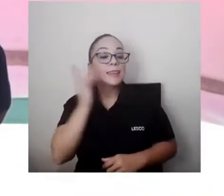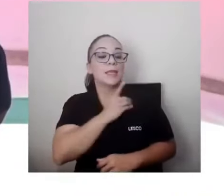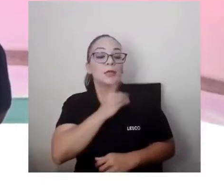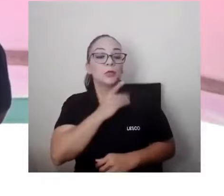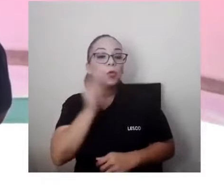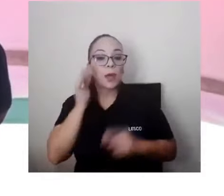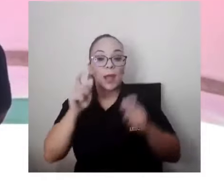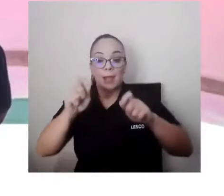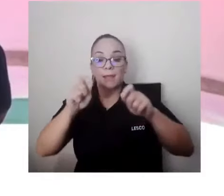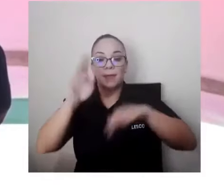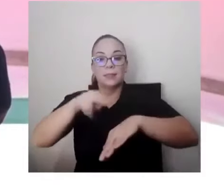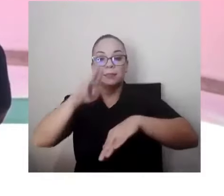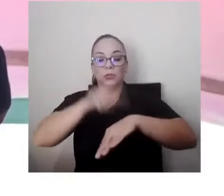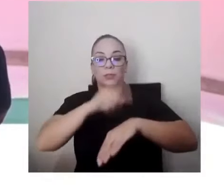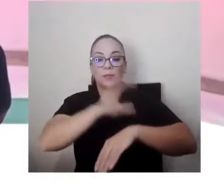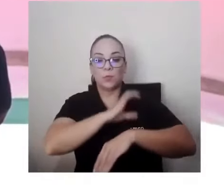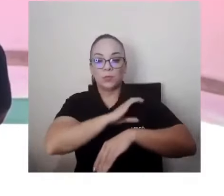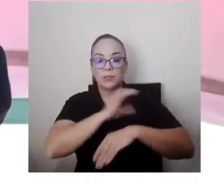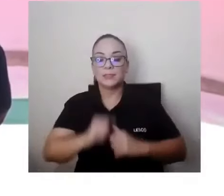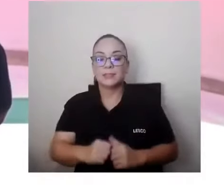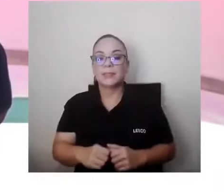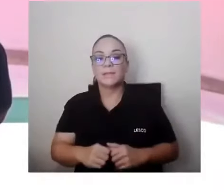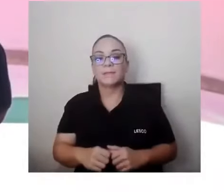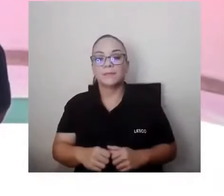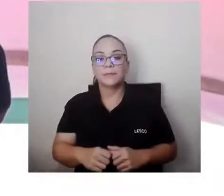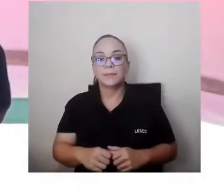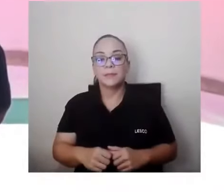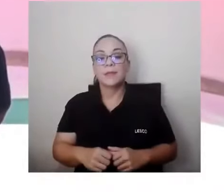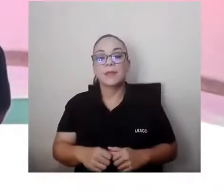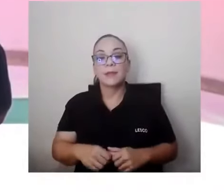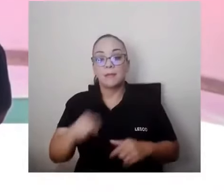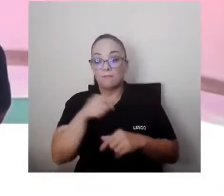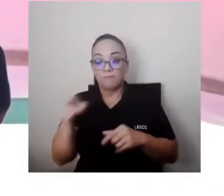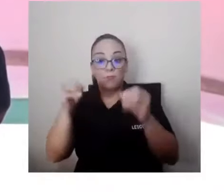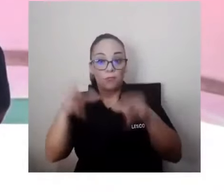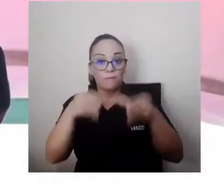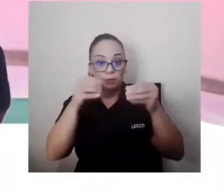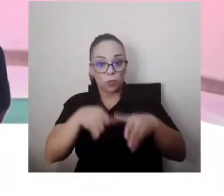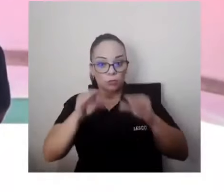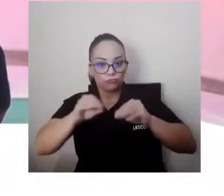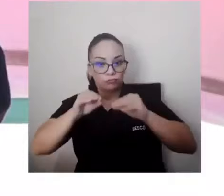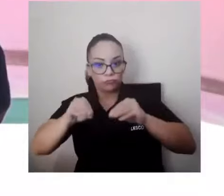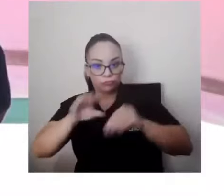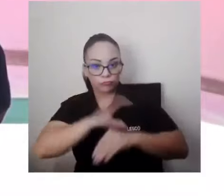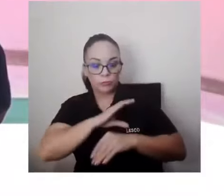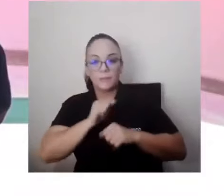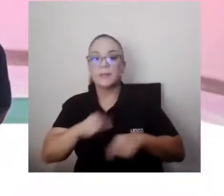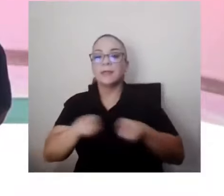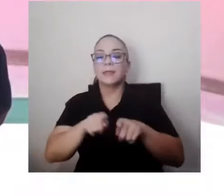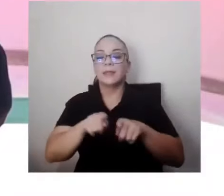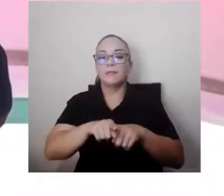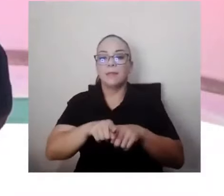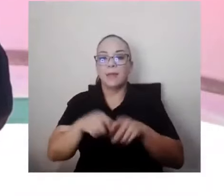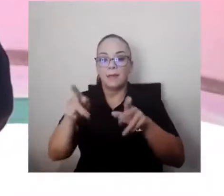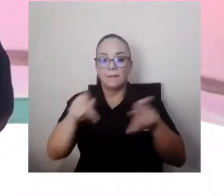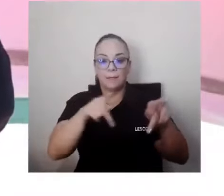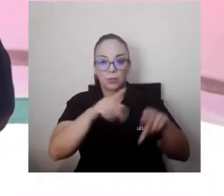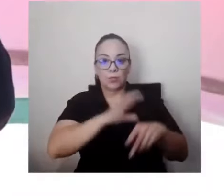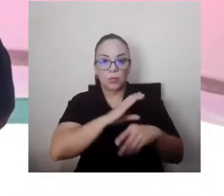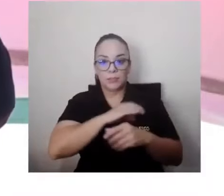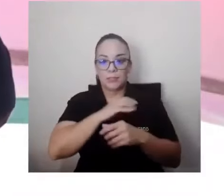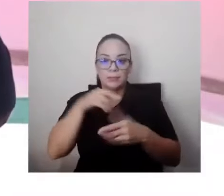Academia Nacional de Policías, señores instructores y oficiales en condición de estudiante,